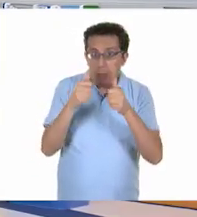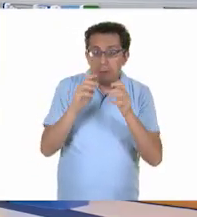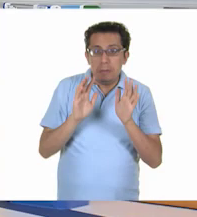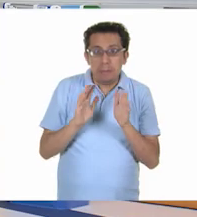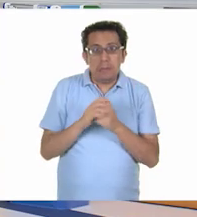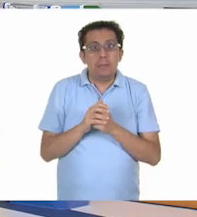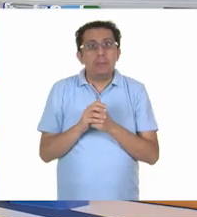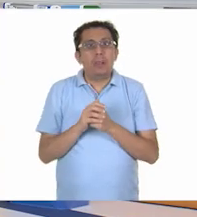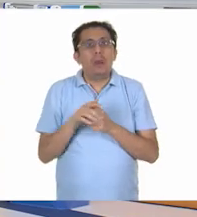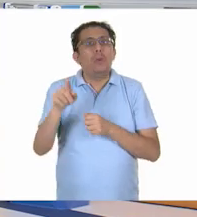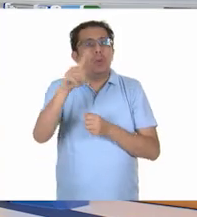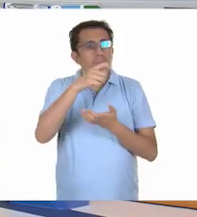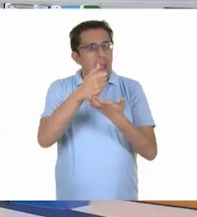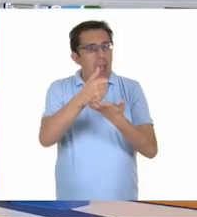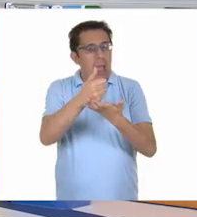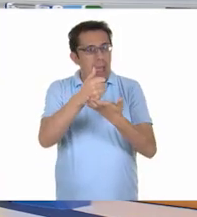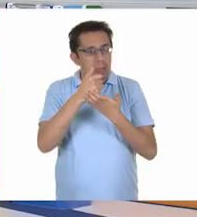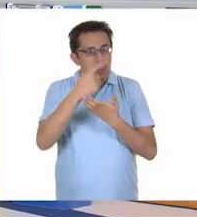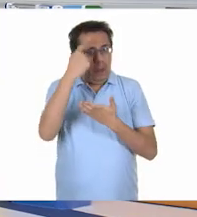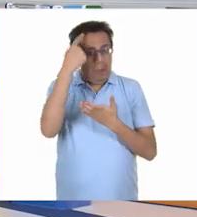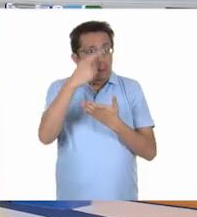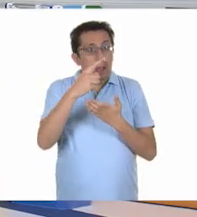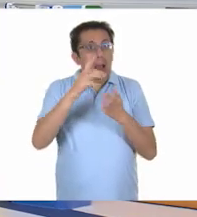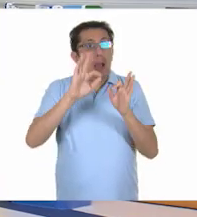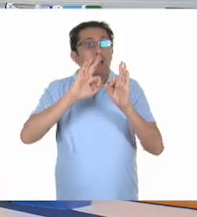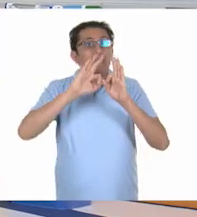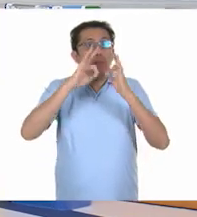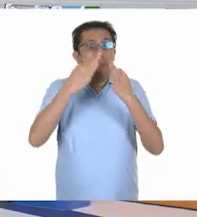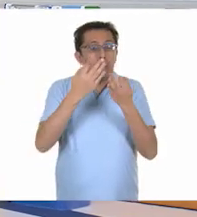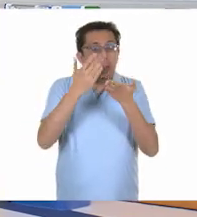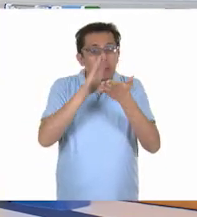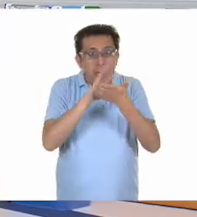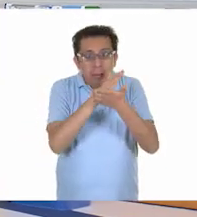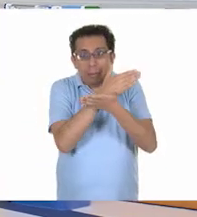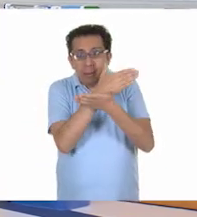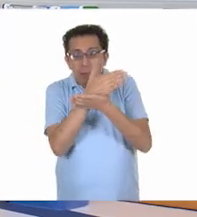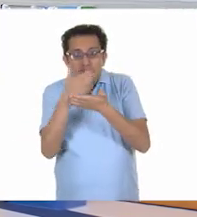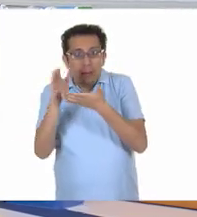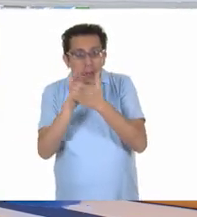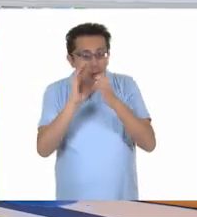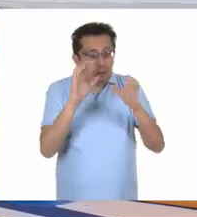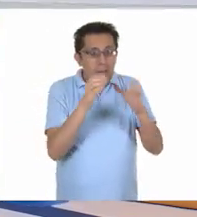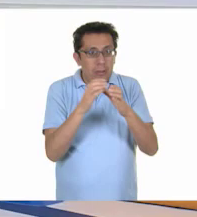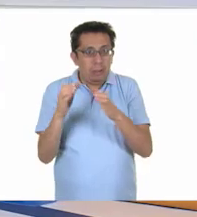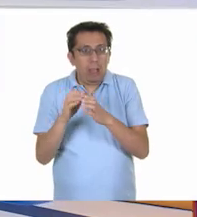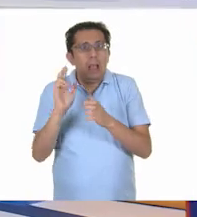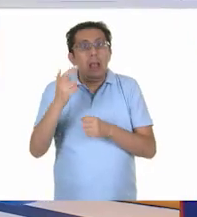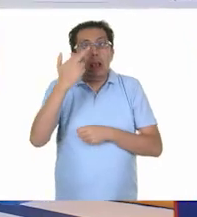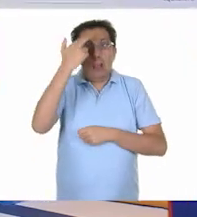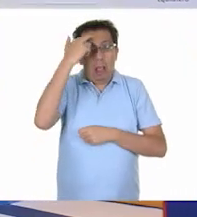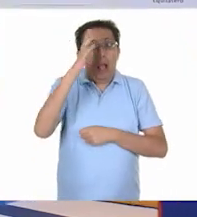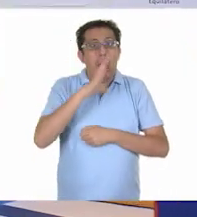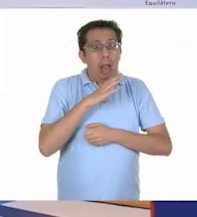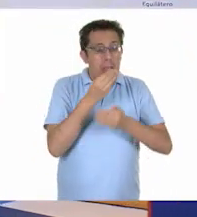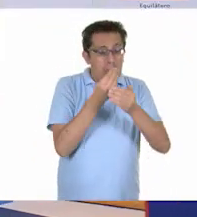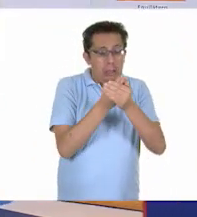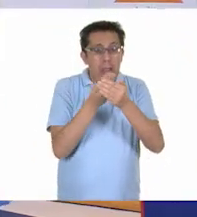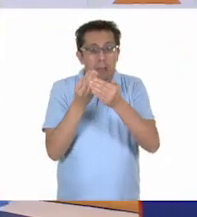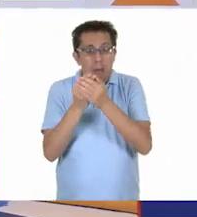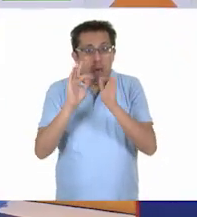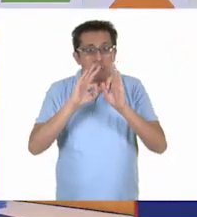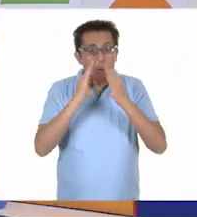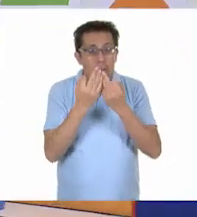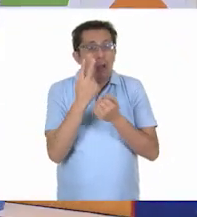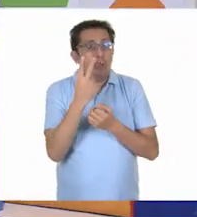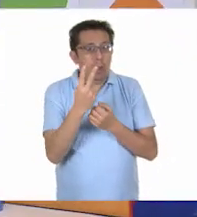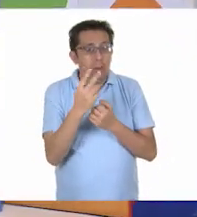atención, me van a ayudar a clasificar las siguientes figuras geométricas, porque si recuerdas, vimos dos tipos de figuras geométricas. ¿Cuál,